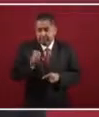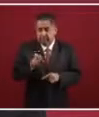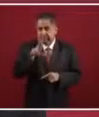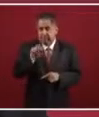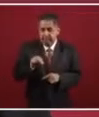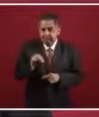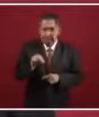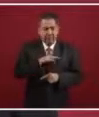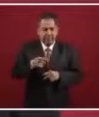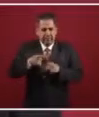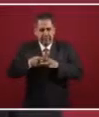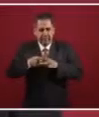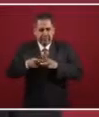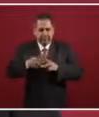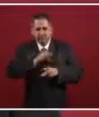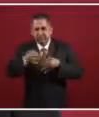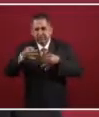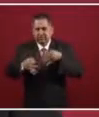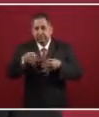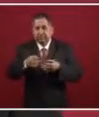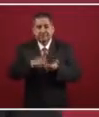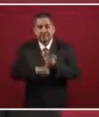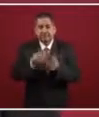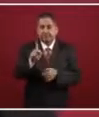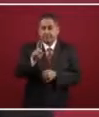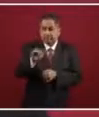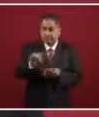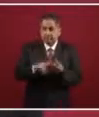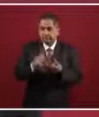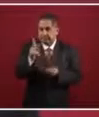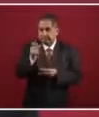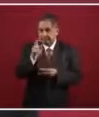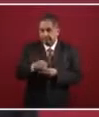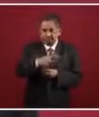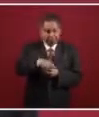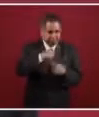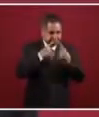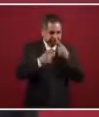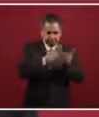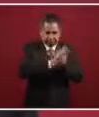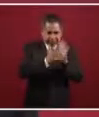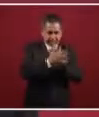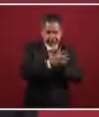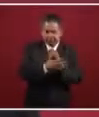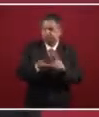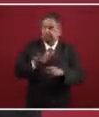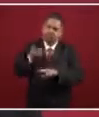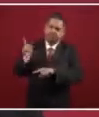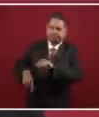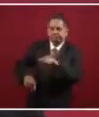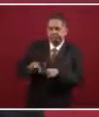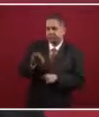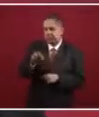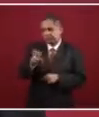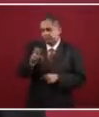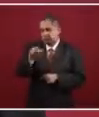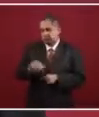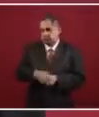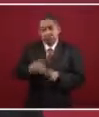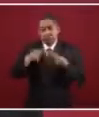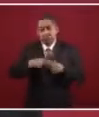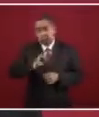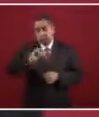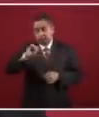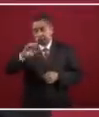Se pusieron de acuerdo los del PRI, los del PAN, personajes famosos de